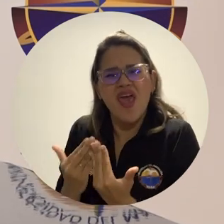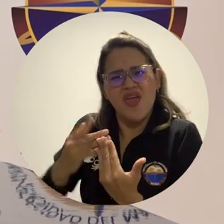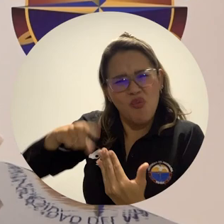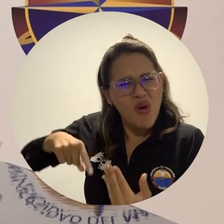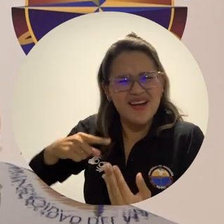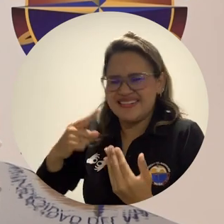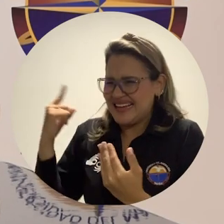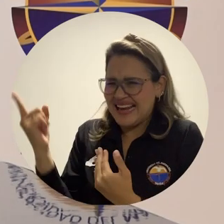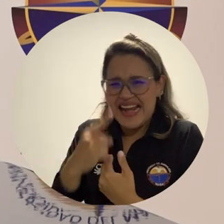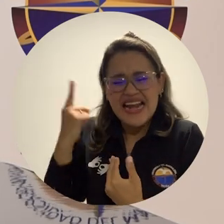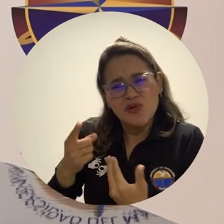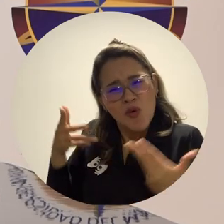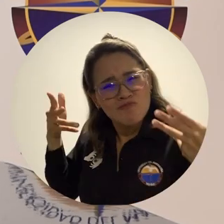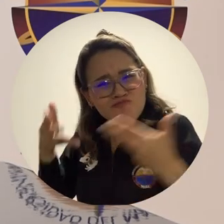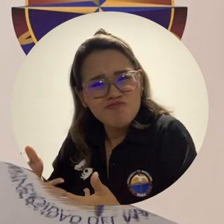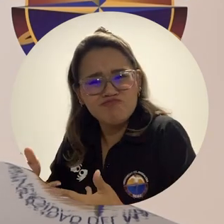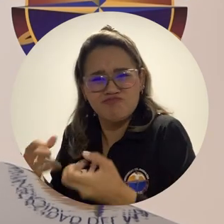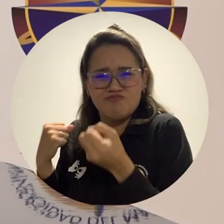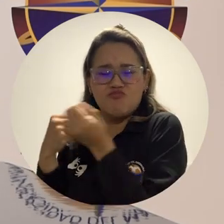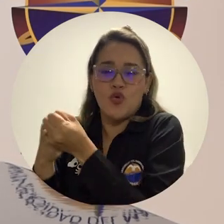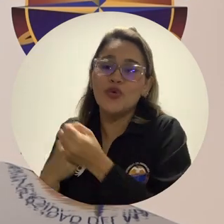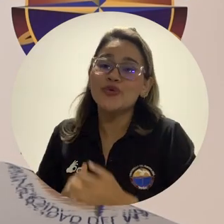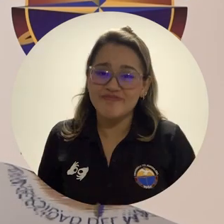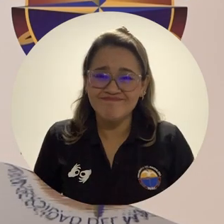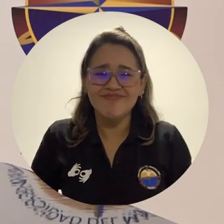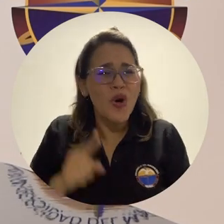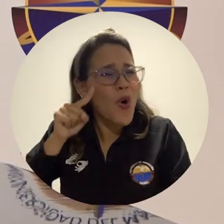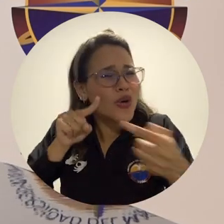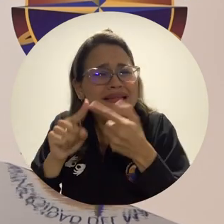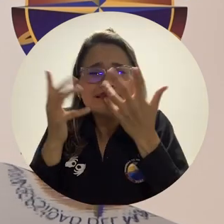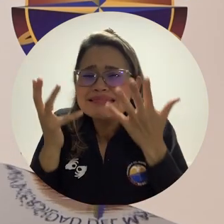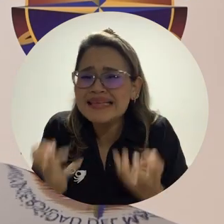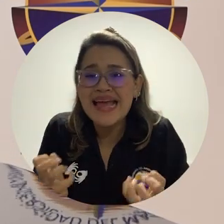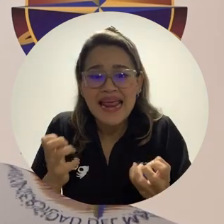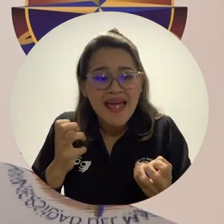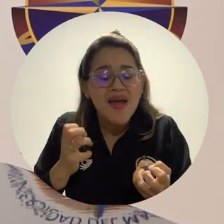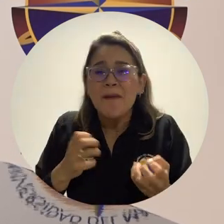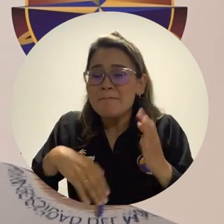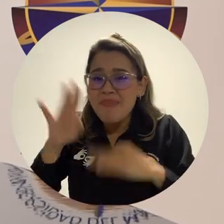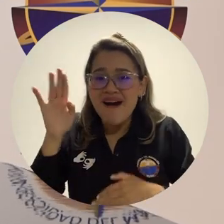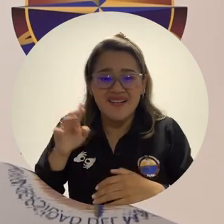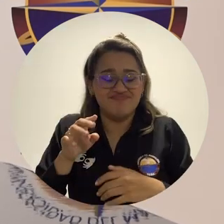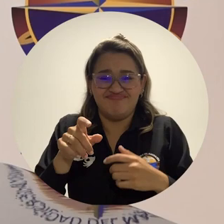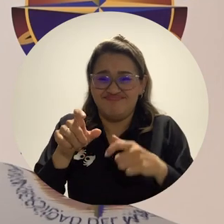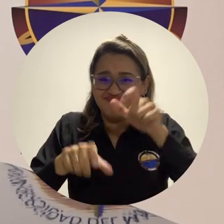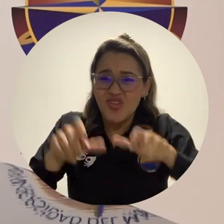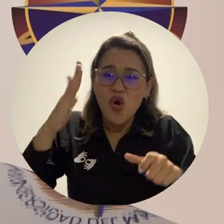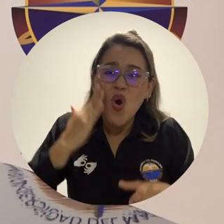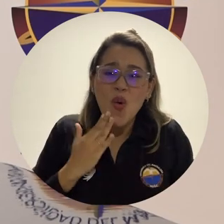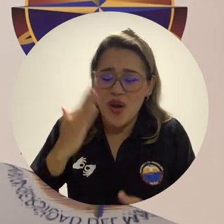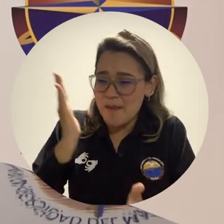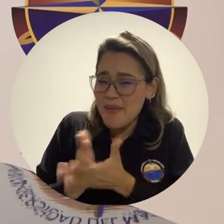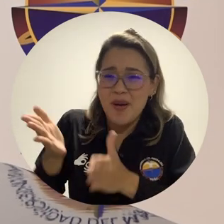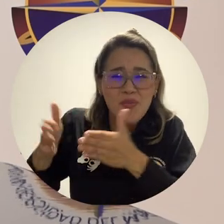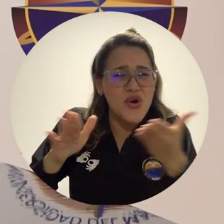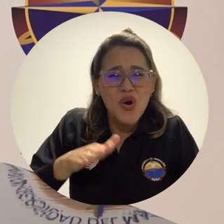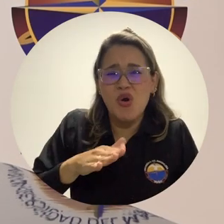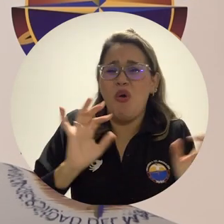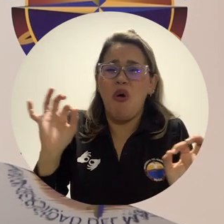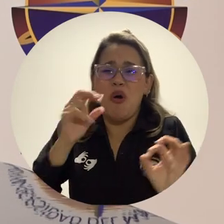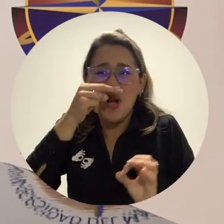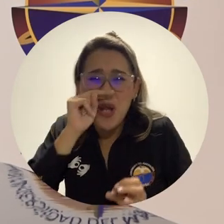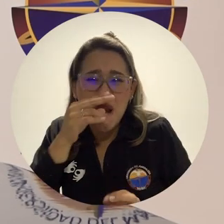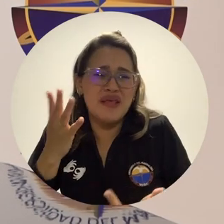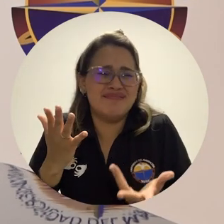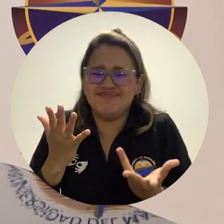de orientación y de acompañamiento para los padres, para las instituciones, para los colegios. Tenemos que entre todos en esta ciudad trazar la meta de que este